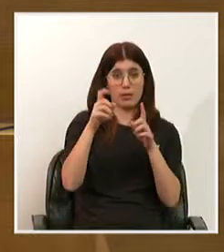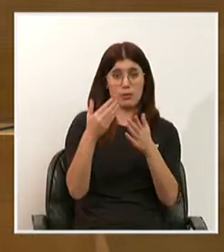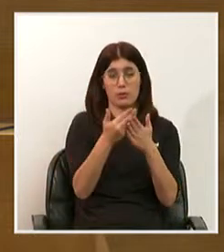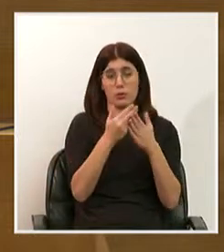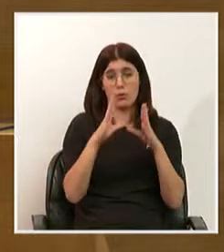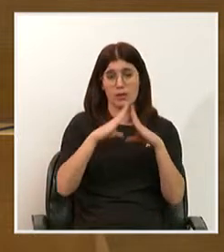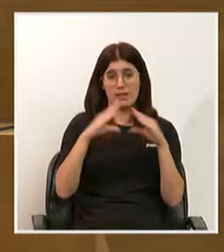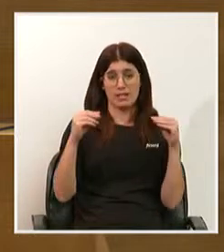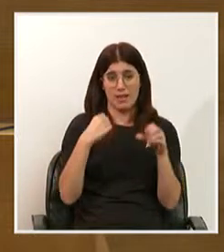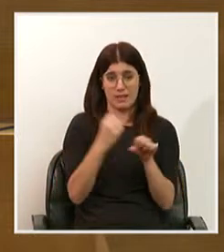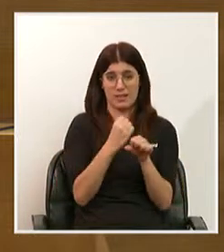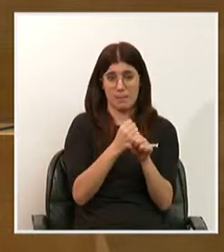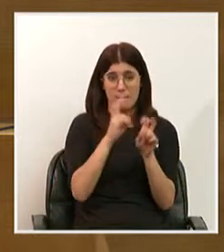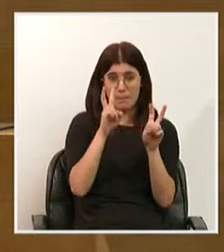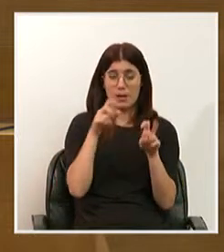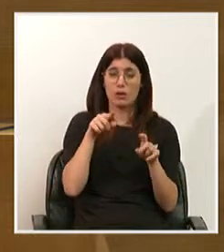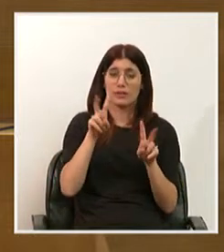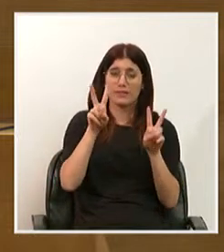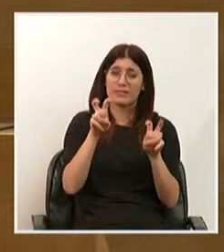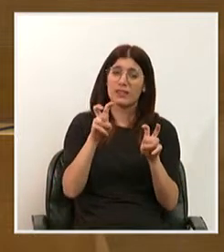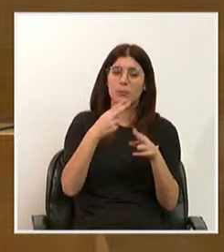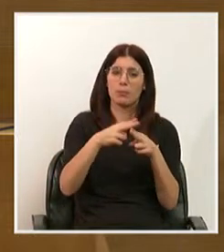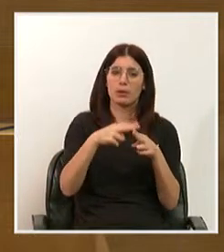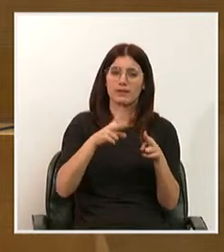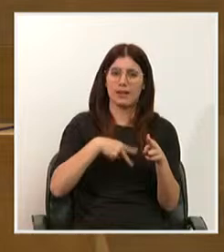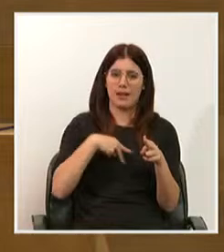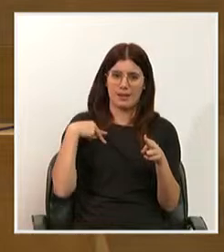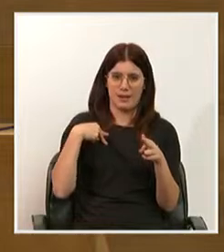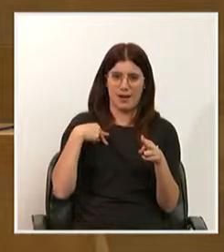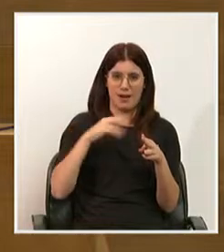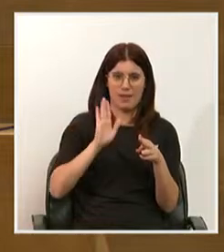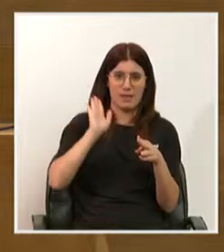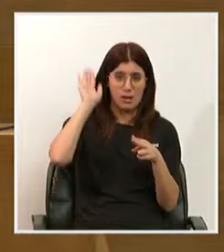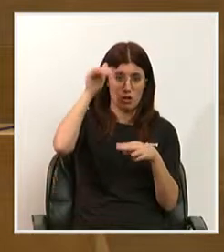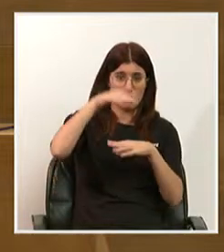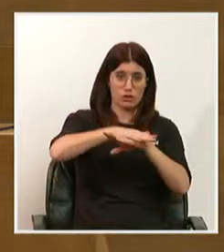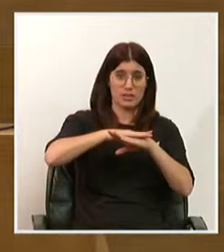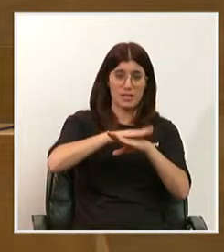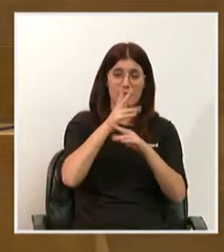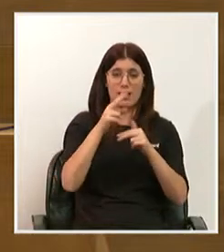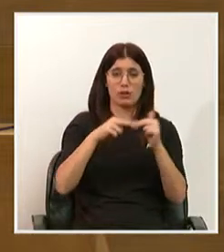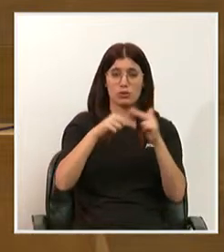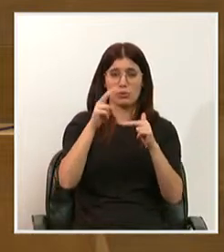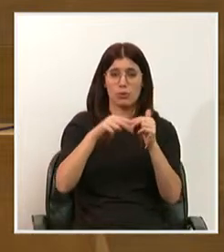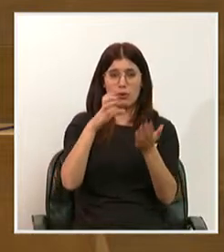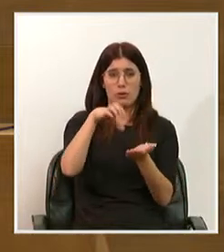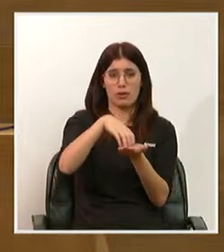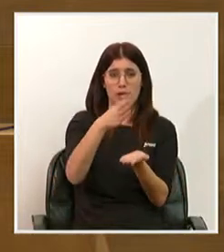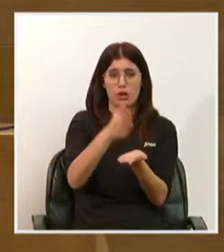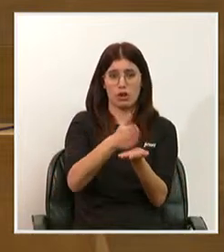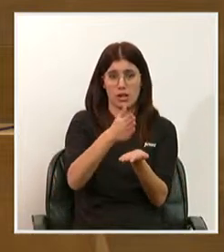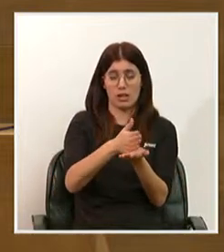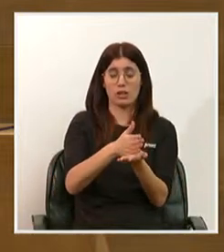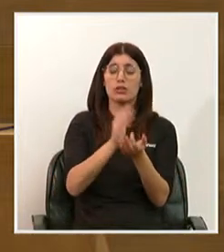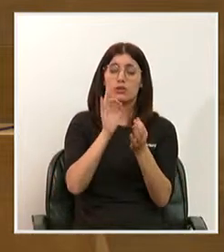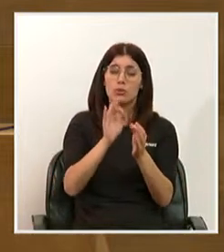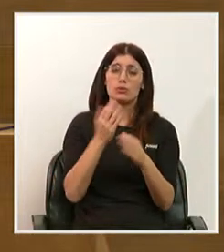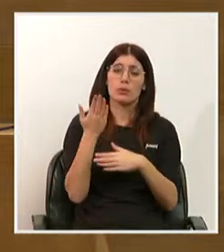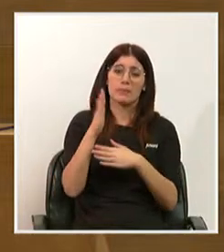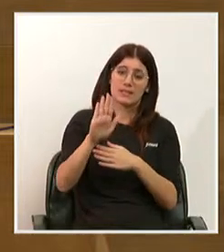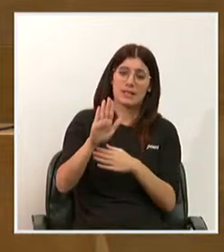empleo sobre la política general del consel en la construcción de centros educativos presentada por el grupo